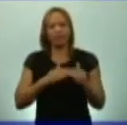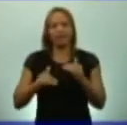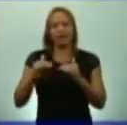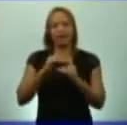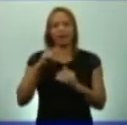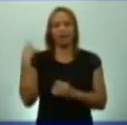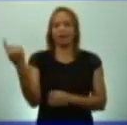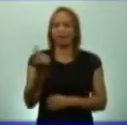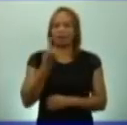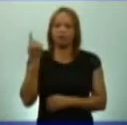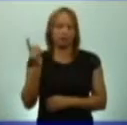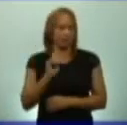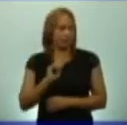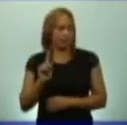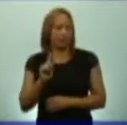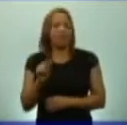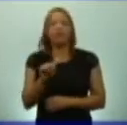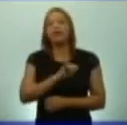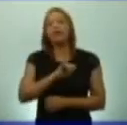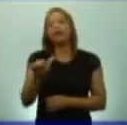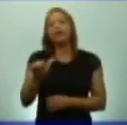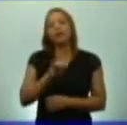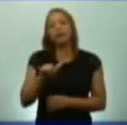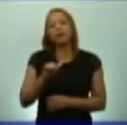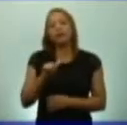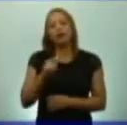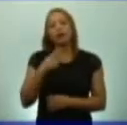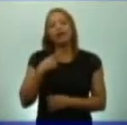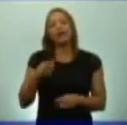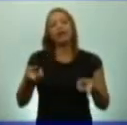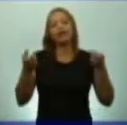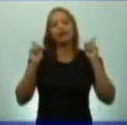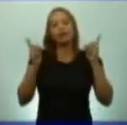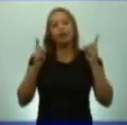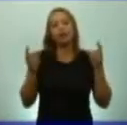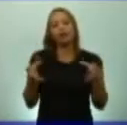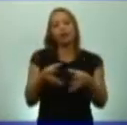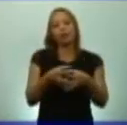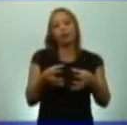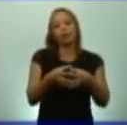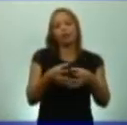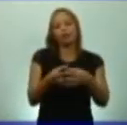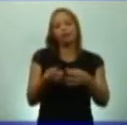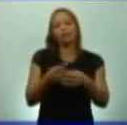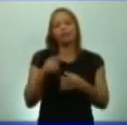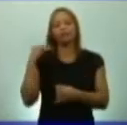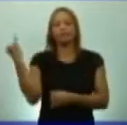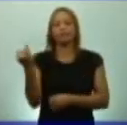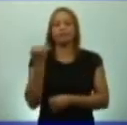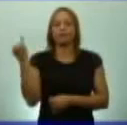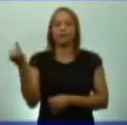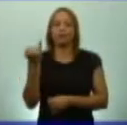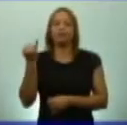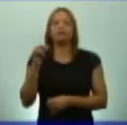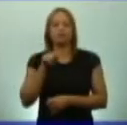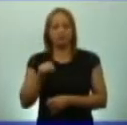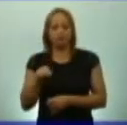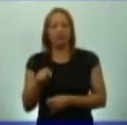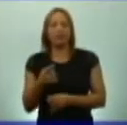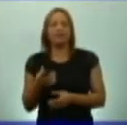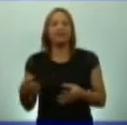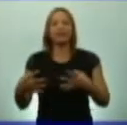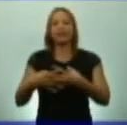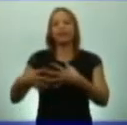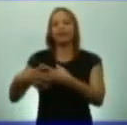nacional, sino también en las reuniones de las organizaciones internacionales y en las relaciones con